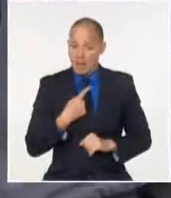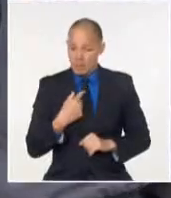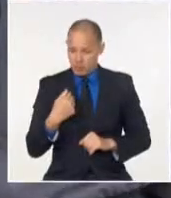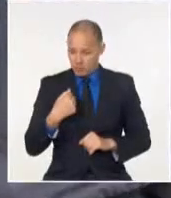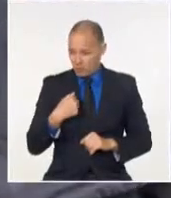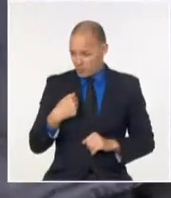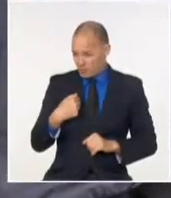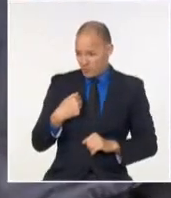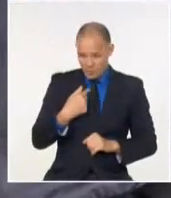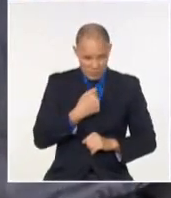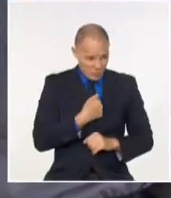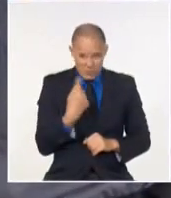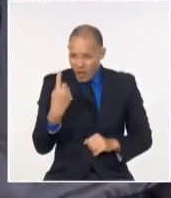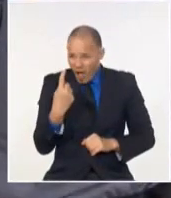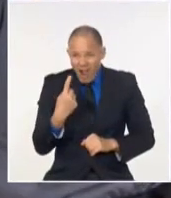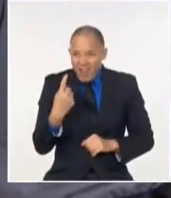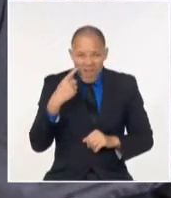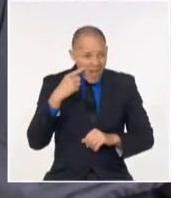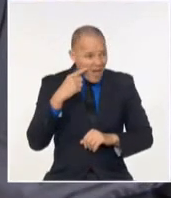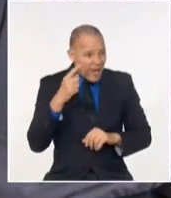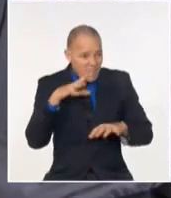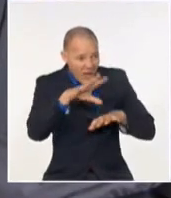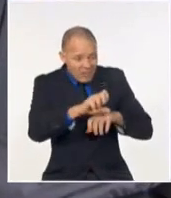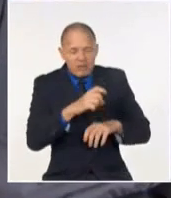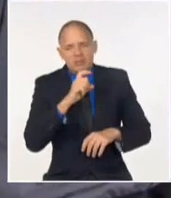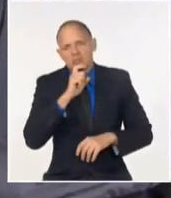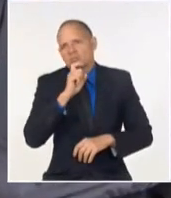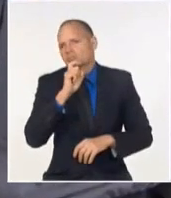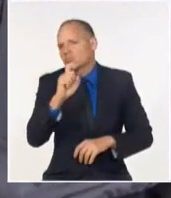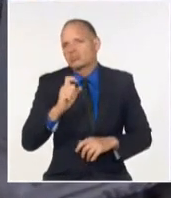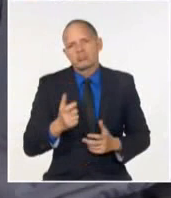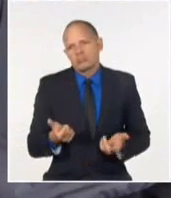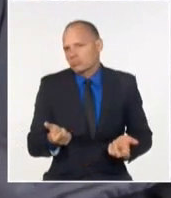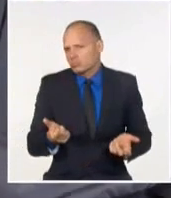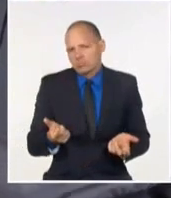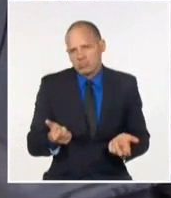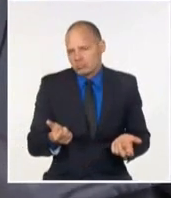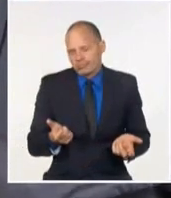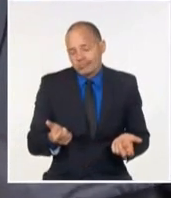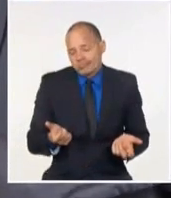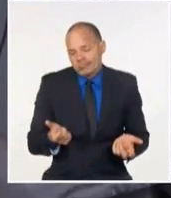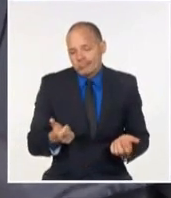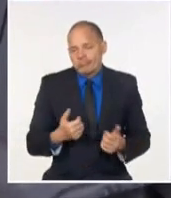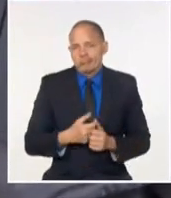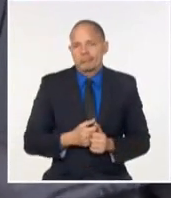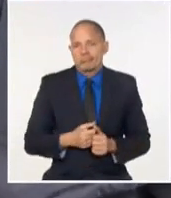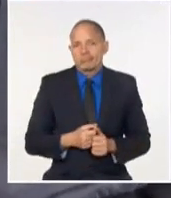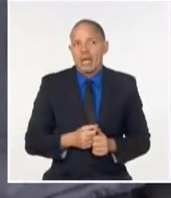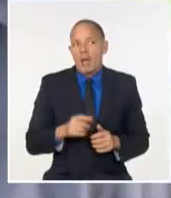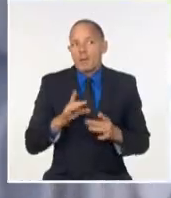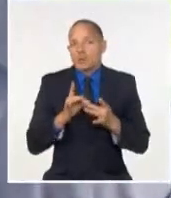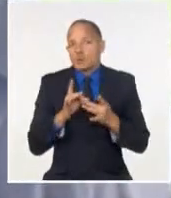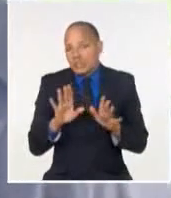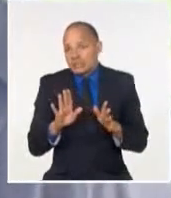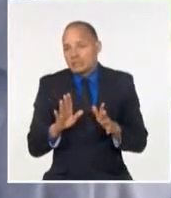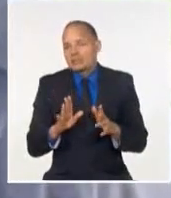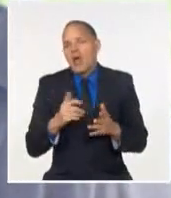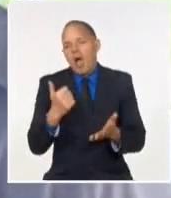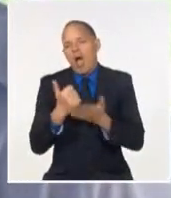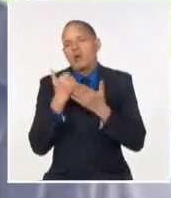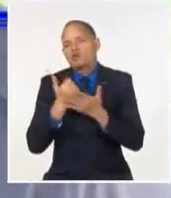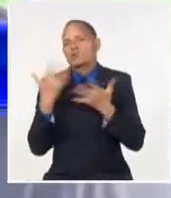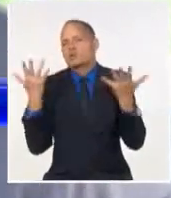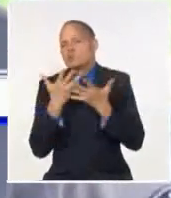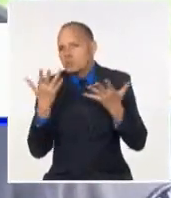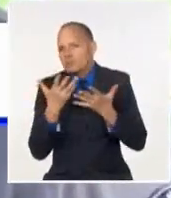hecho el trabajo que se hizo de captura a estos malhechores, sino con el apoyo